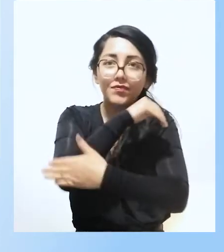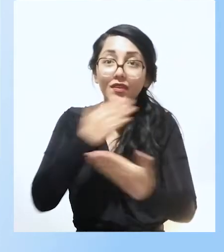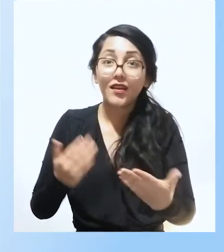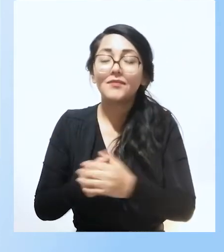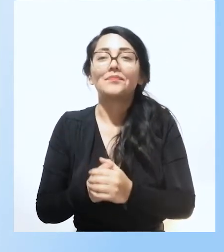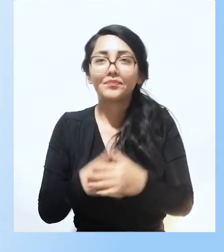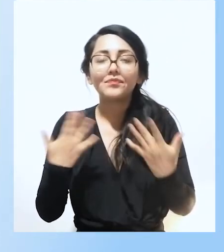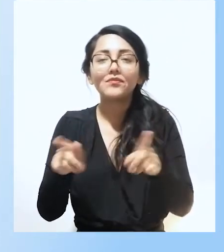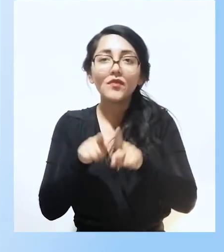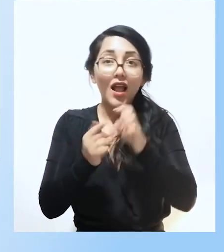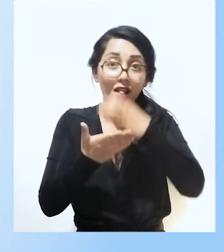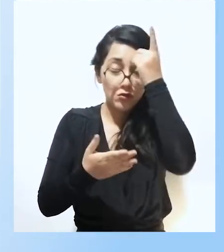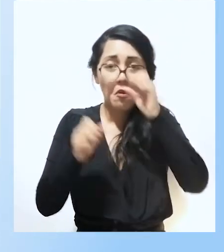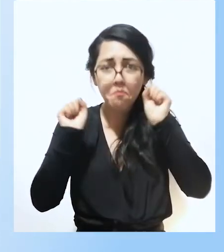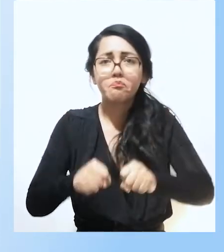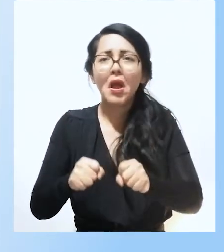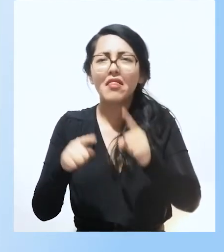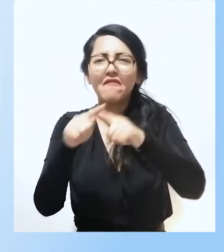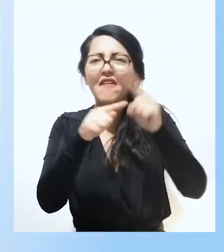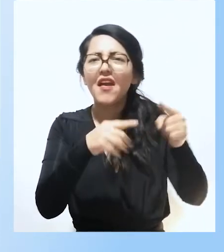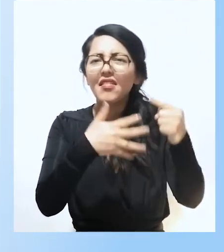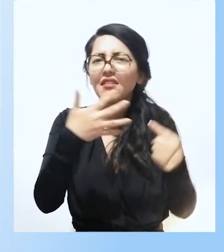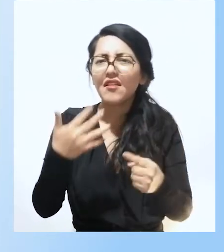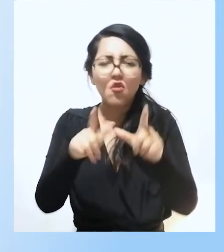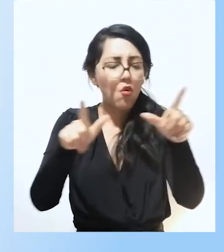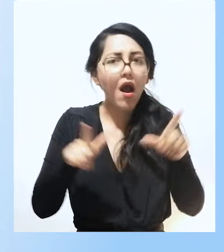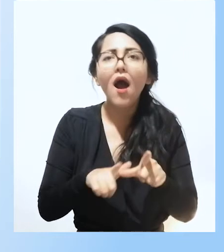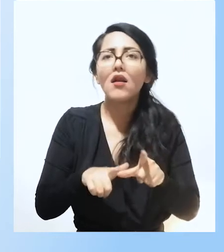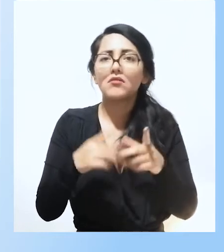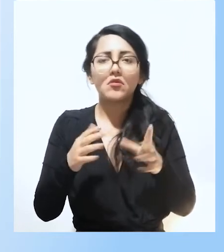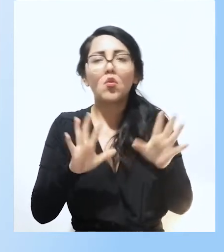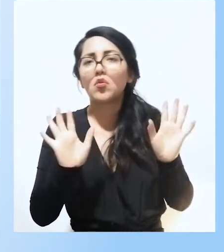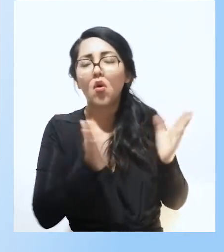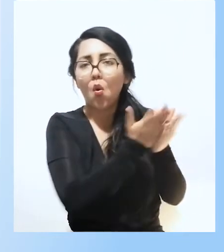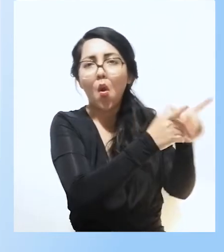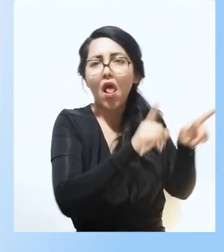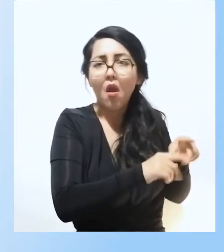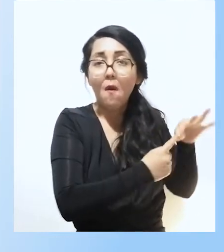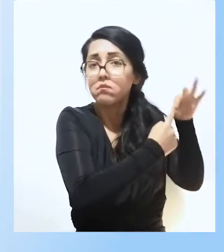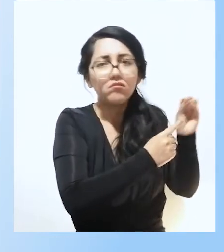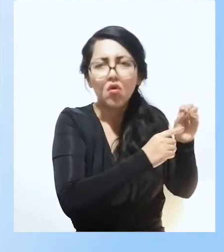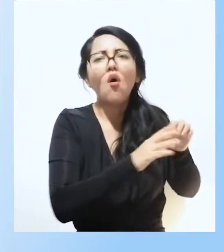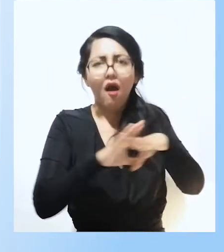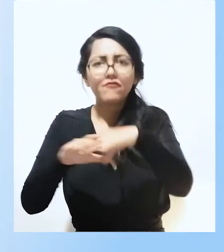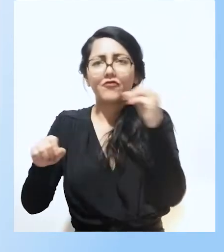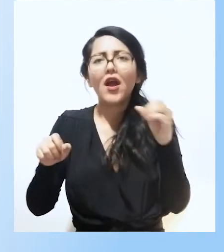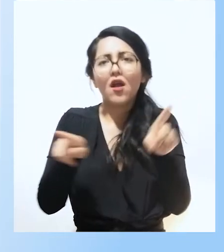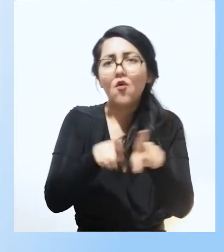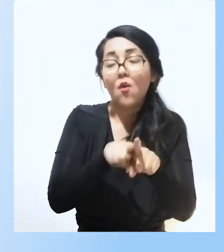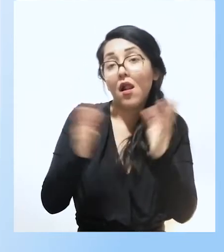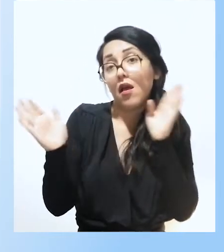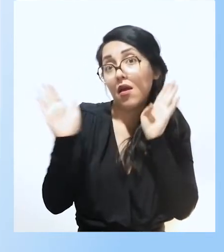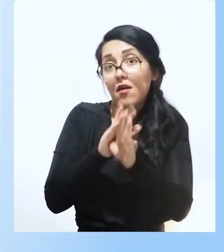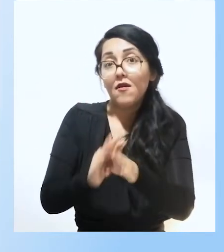educación se puede desarrollar en los distintos ámbitos y espacios fuera de la institución educativa, como lo es el servicio educativo